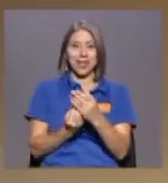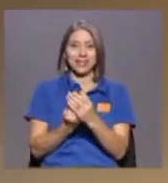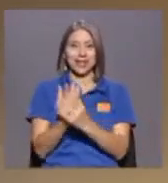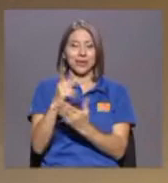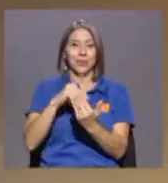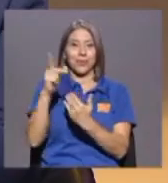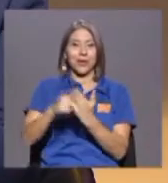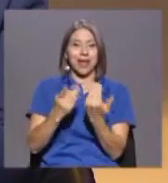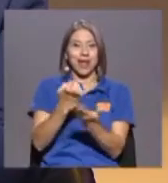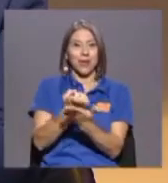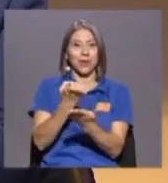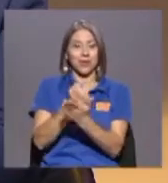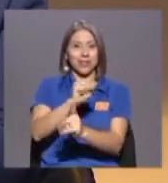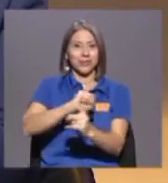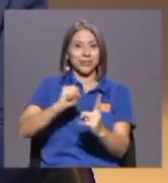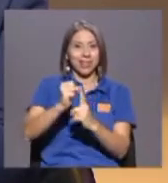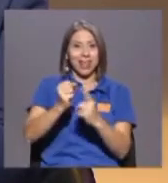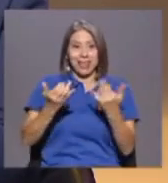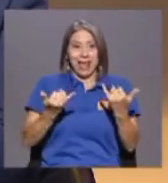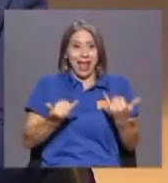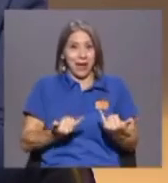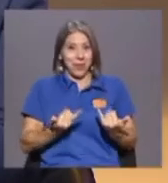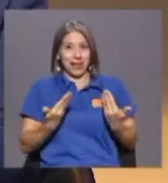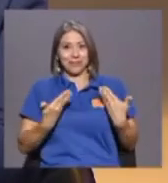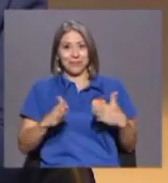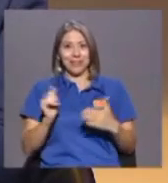obra 19 años después